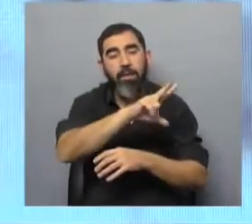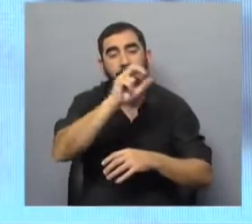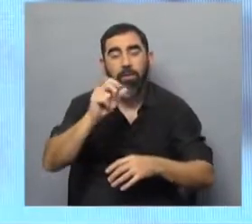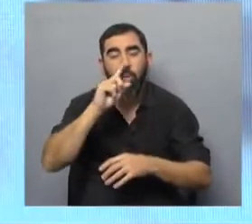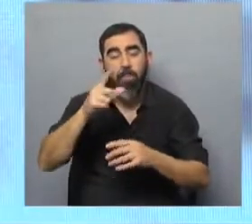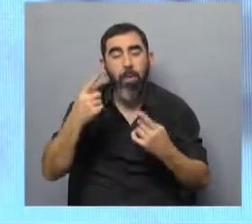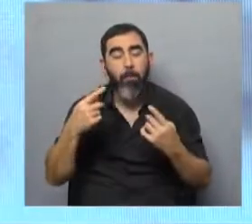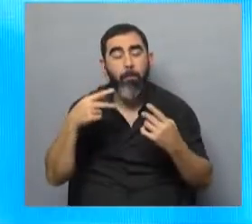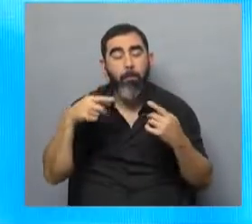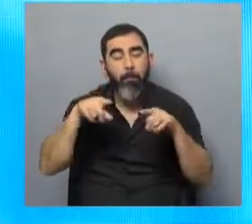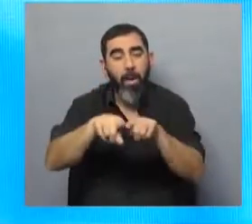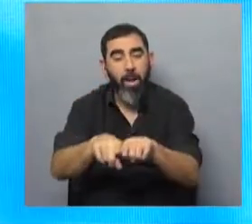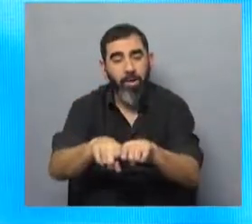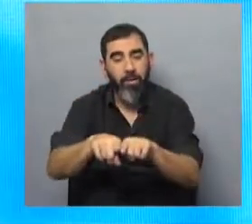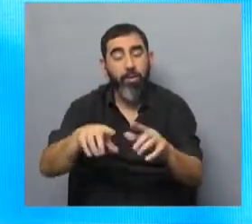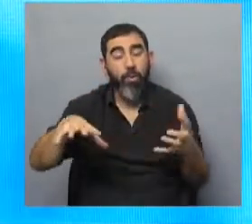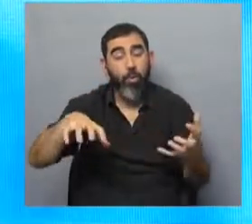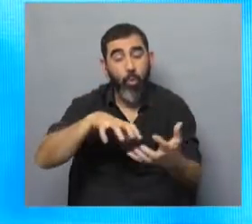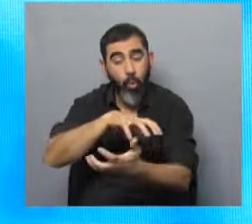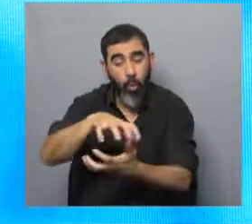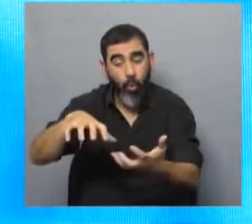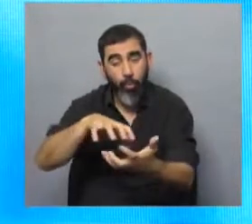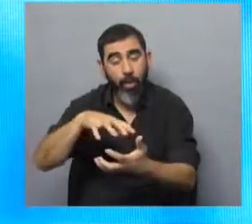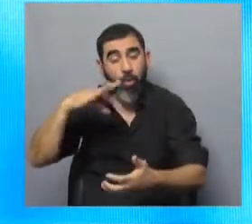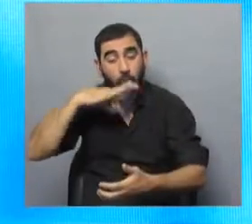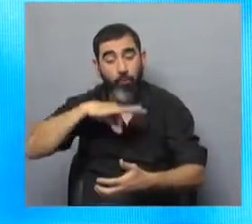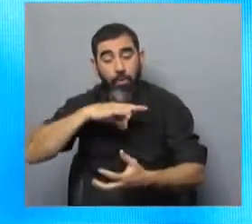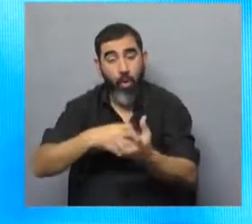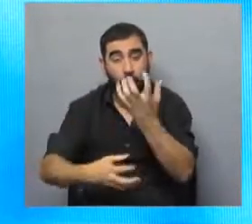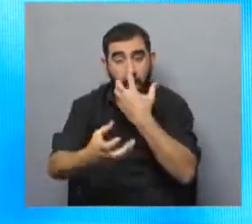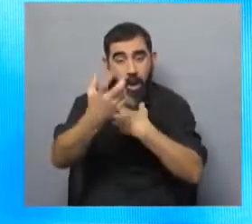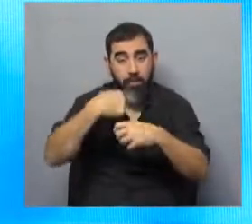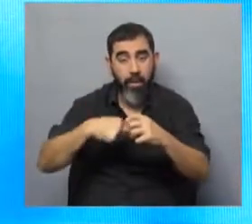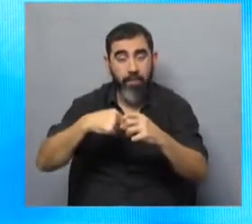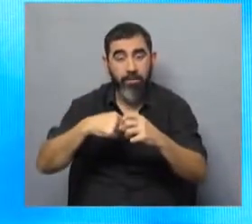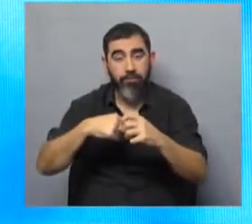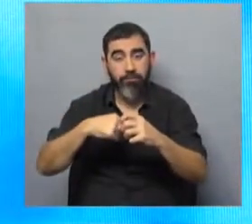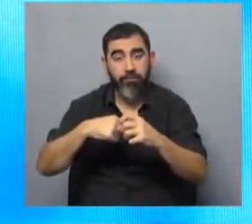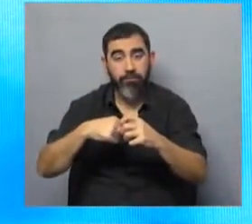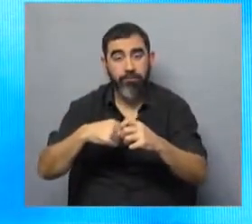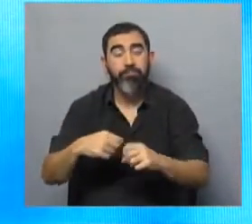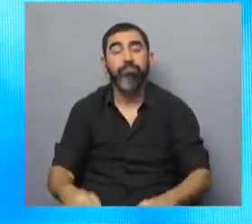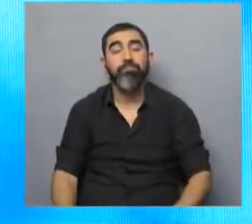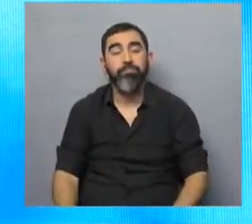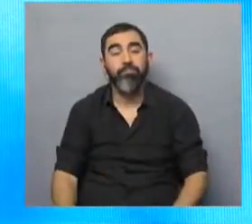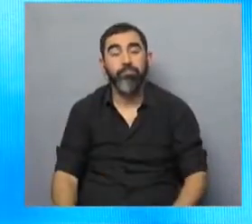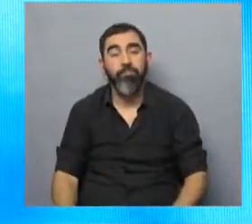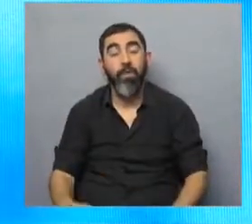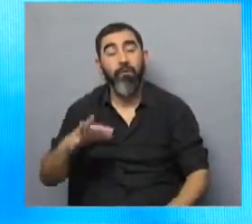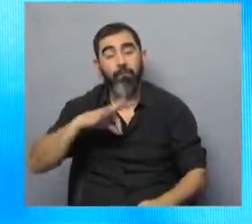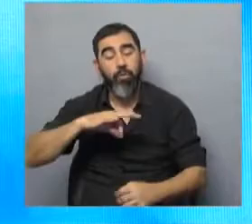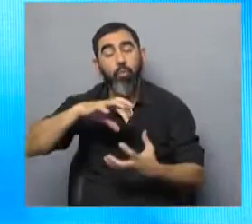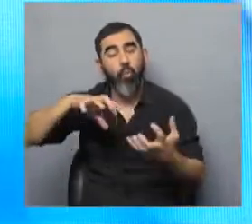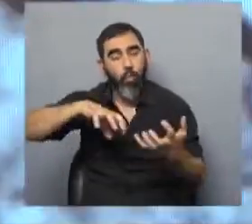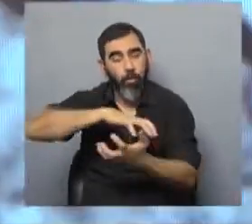bases, complejos, son dentro de los virus animales, sacando los gigantes que aparecieron hace más de una década, son virus